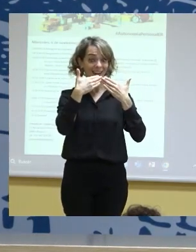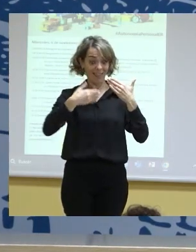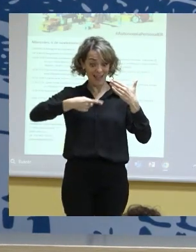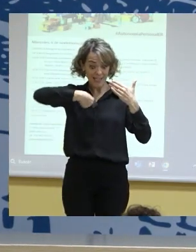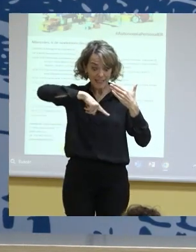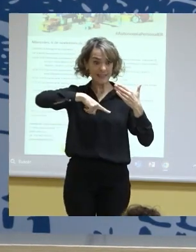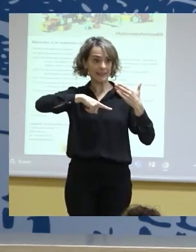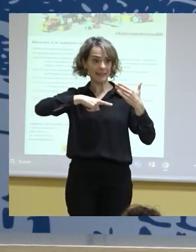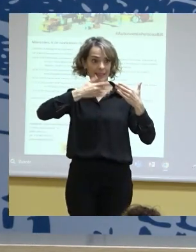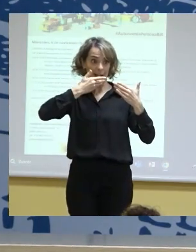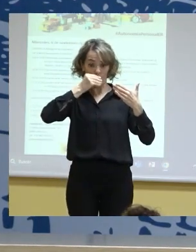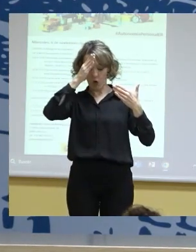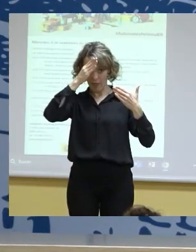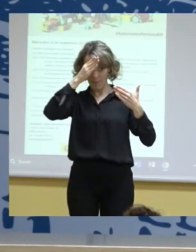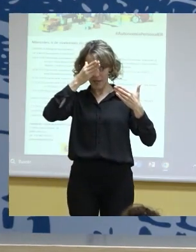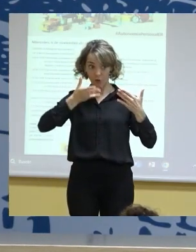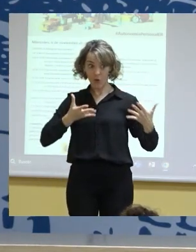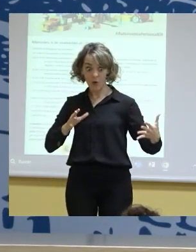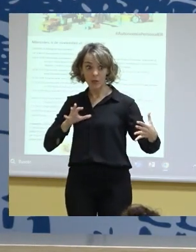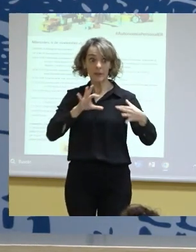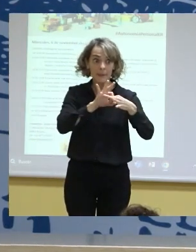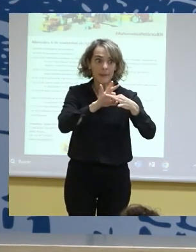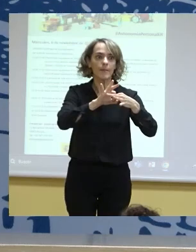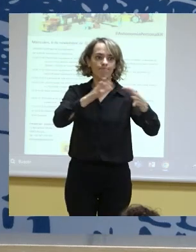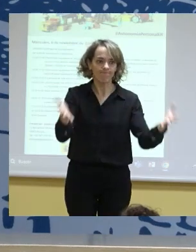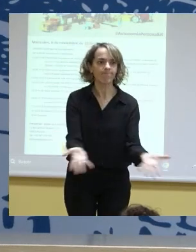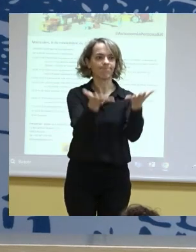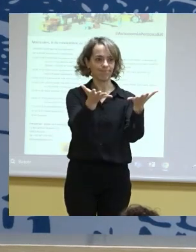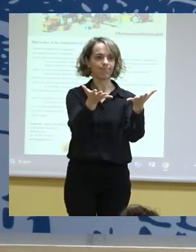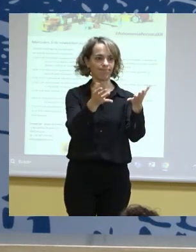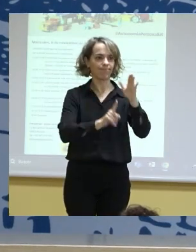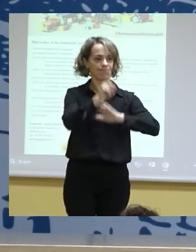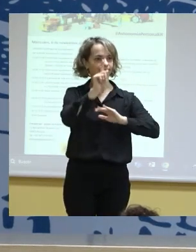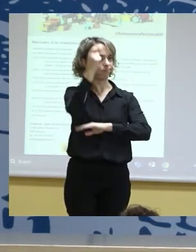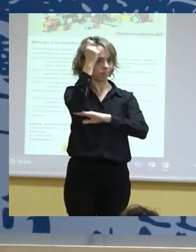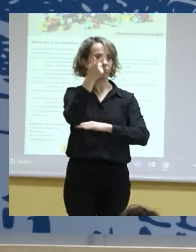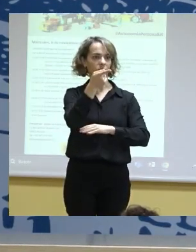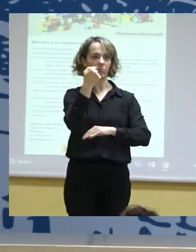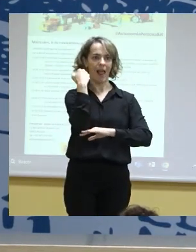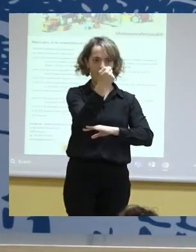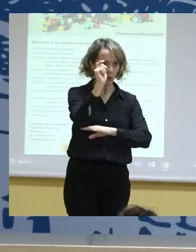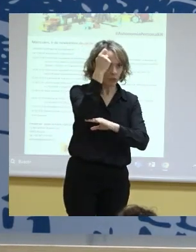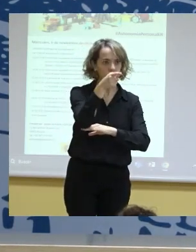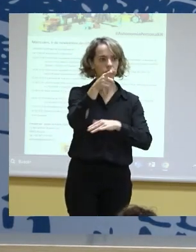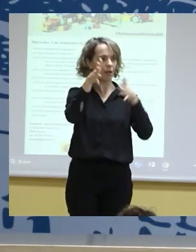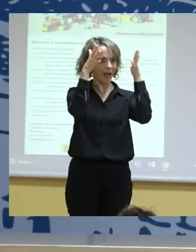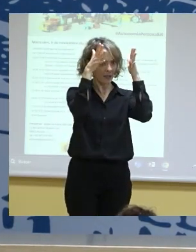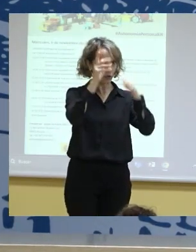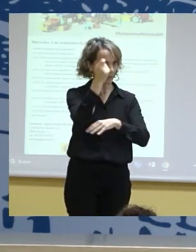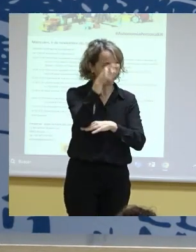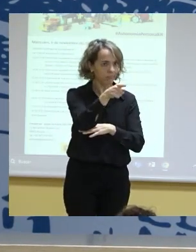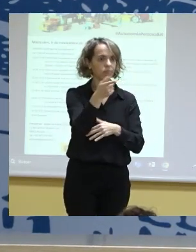nuestro expertise, a nuestro conocimiento, pues consigan llevarlos a cabo y tengan apoyos y tengan asesoramiento